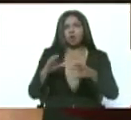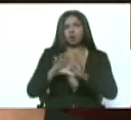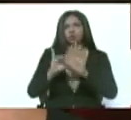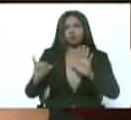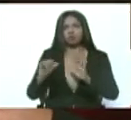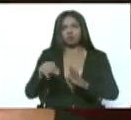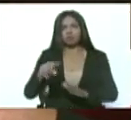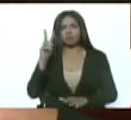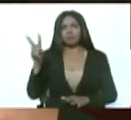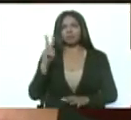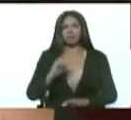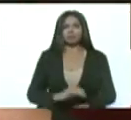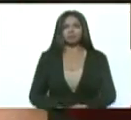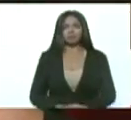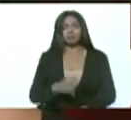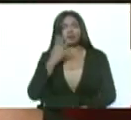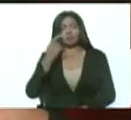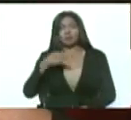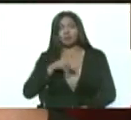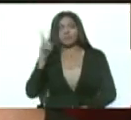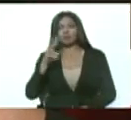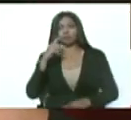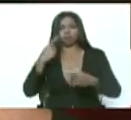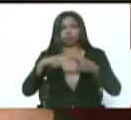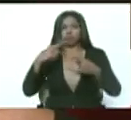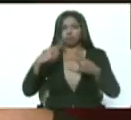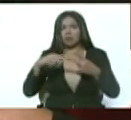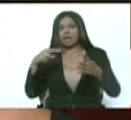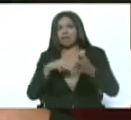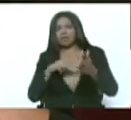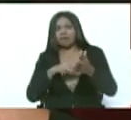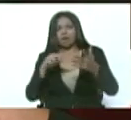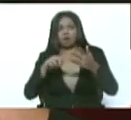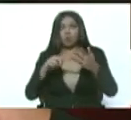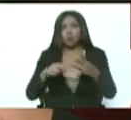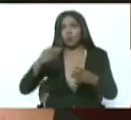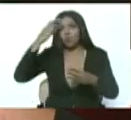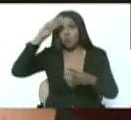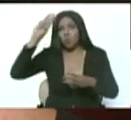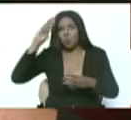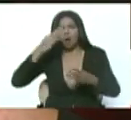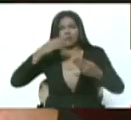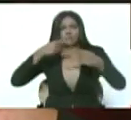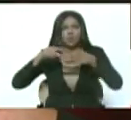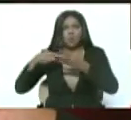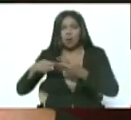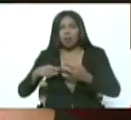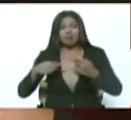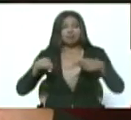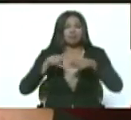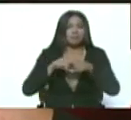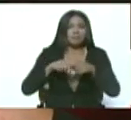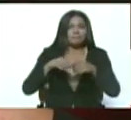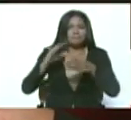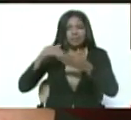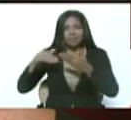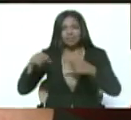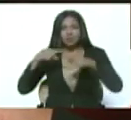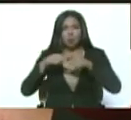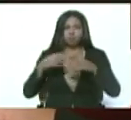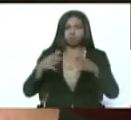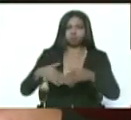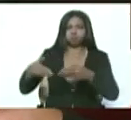venezolano. Casos como los de Venezuela, casos como los de Irán, como los de Cuba, bueno, hay muchos países del movimiento no alineados que